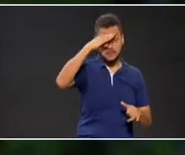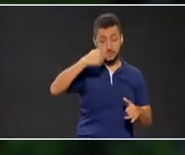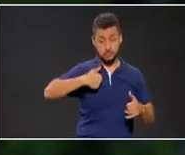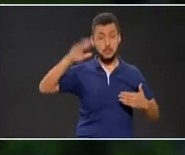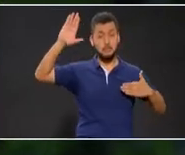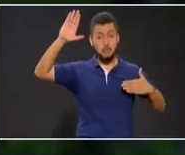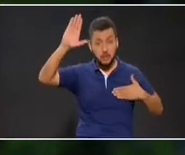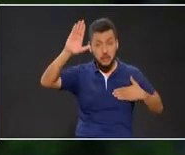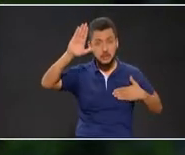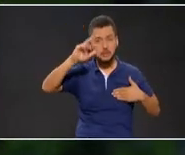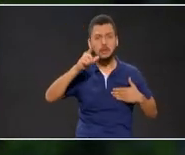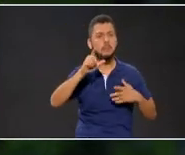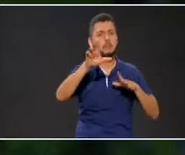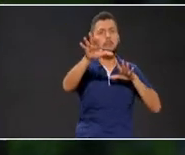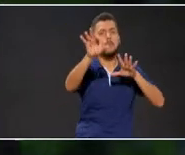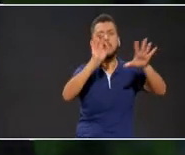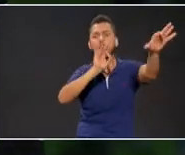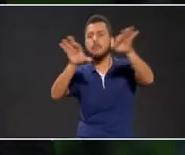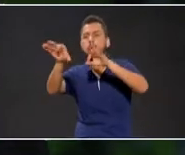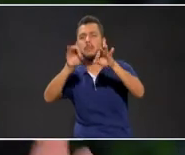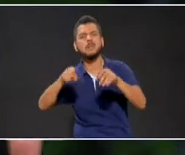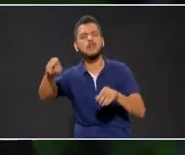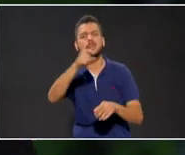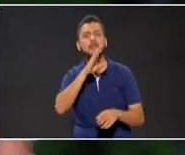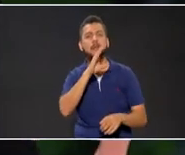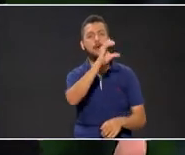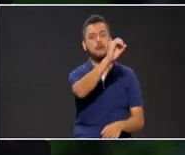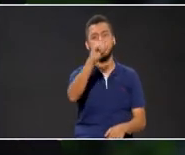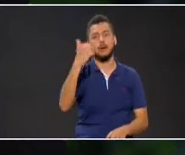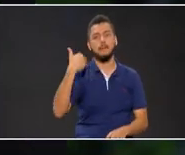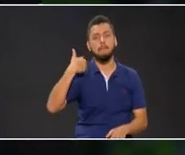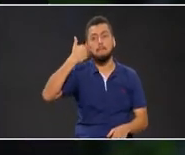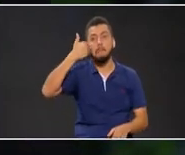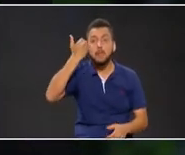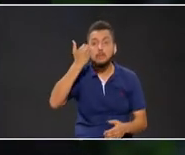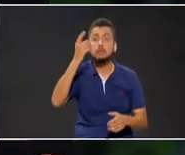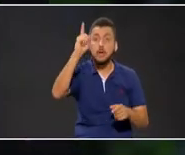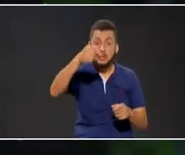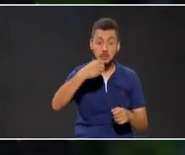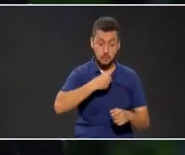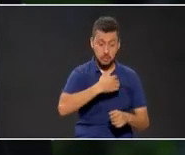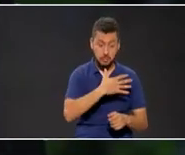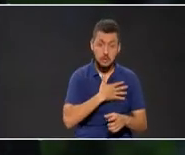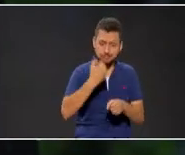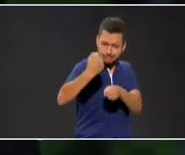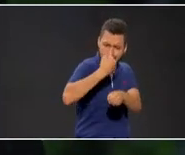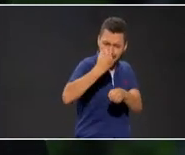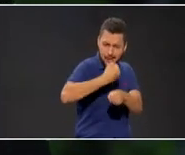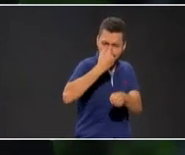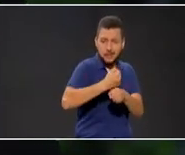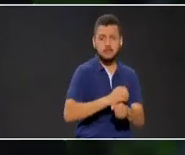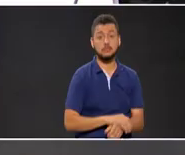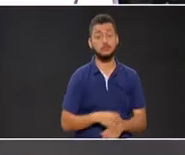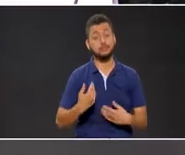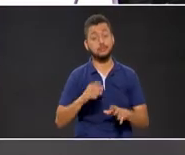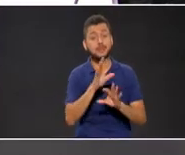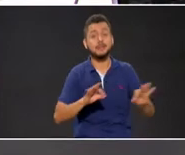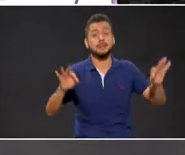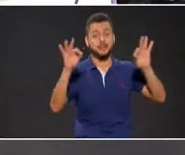casa un dinero para sus nietos y para su familia eso es bueno que pongamos a trabajar al adulto mayor y en ese